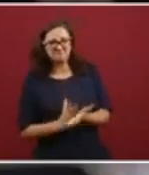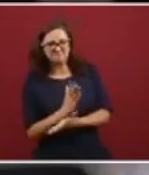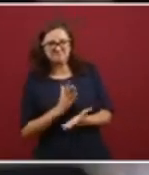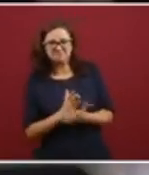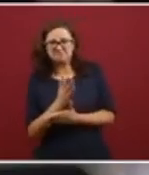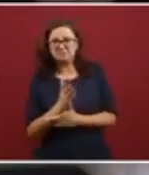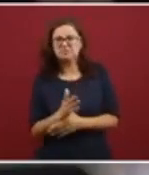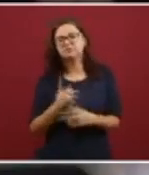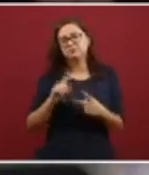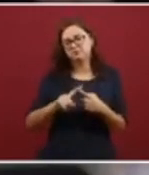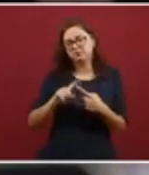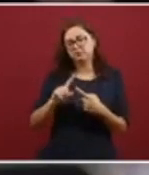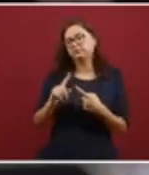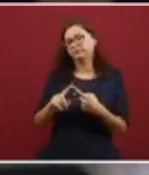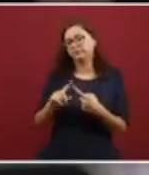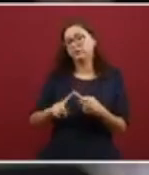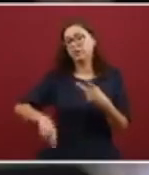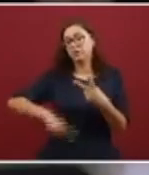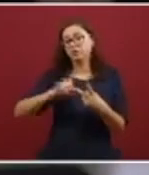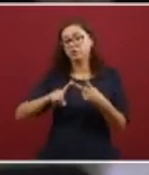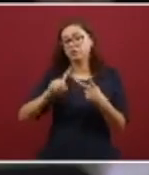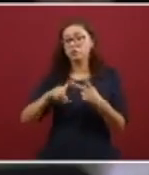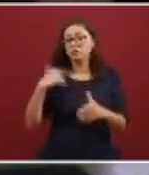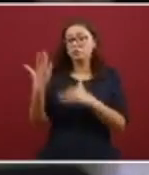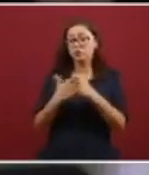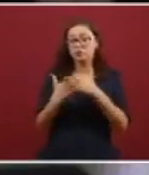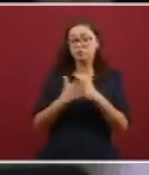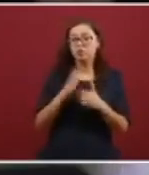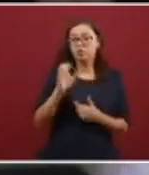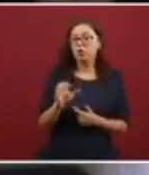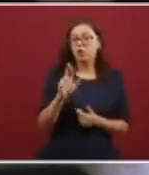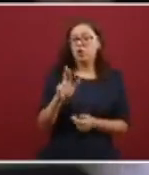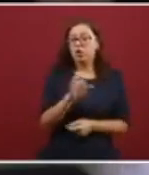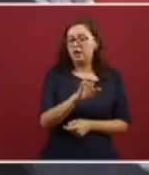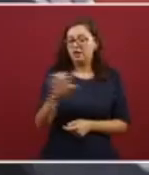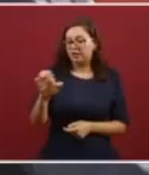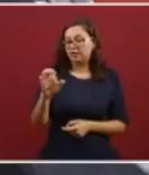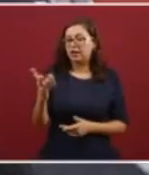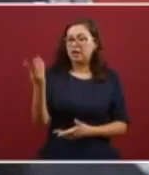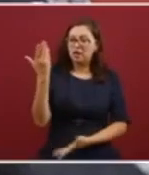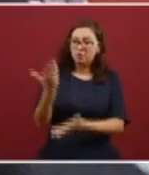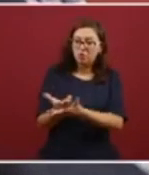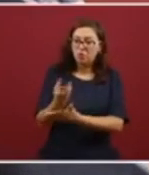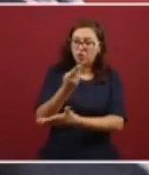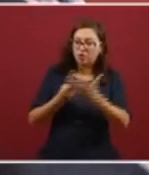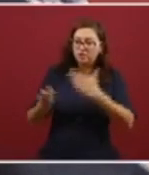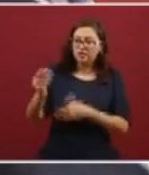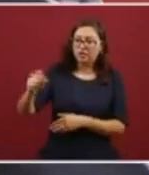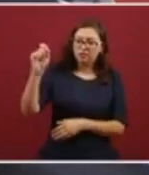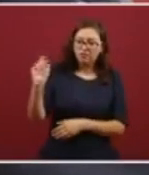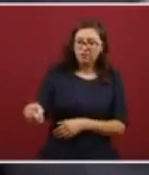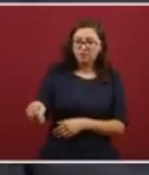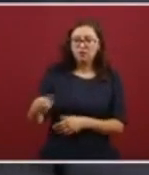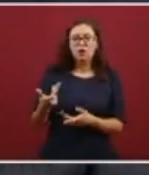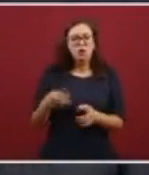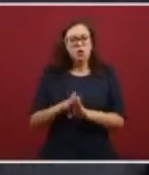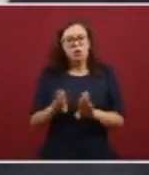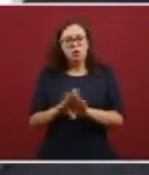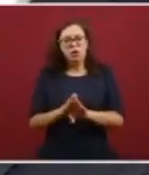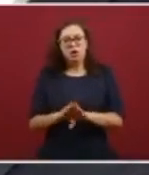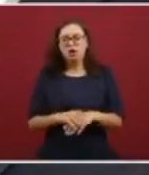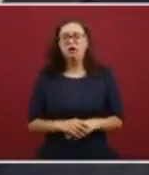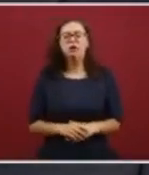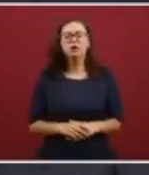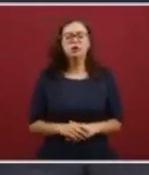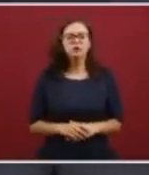enviar la terna a la CRE para esta vacante y si va a insistir en sus mismas propuestas. Gracias. Bueno, pues nosotros no